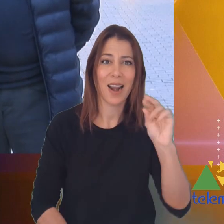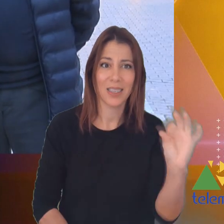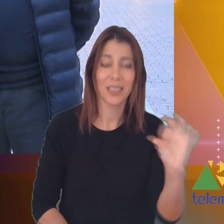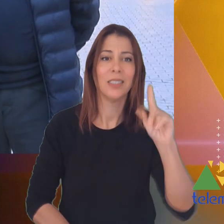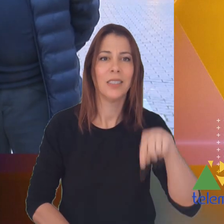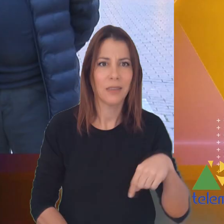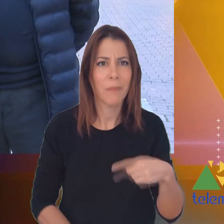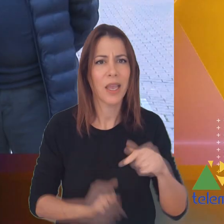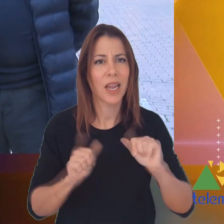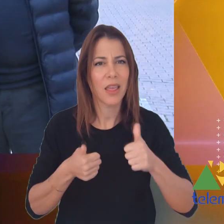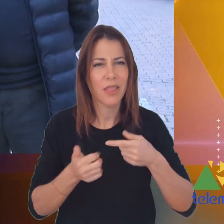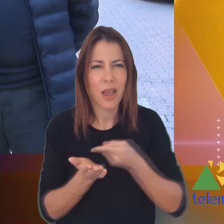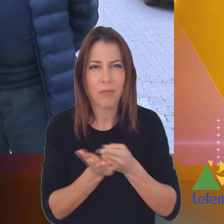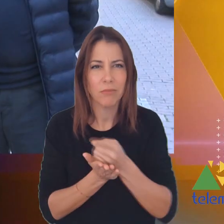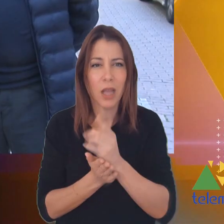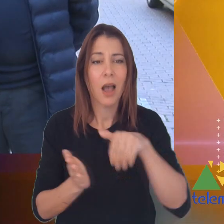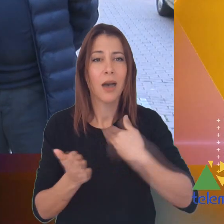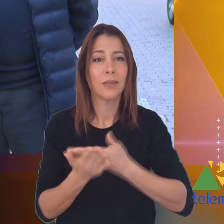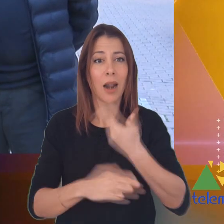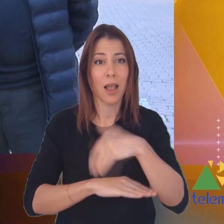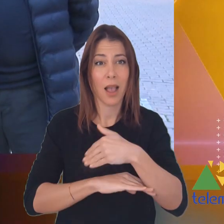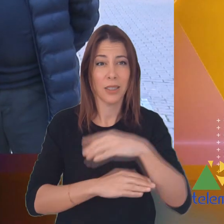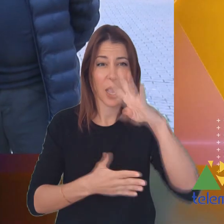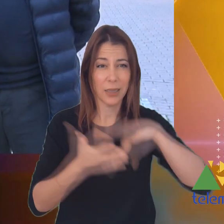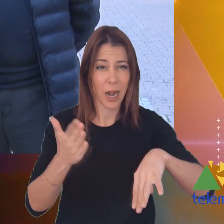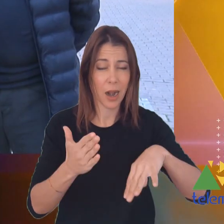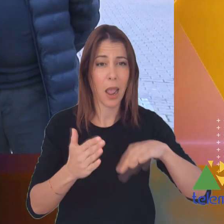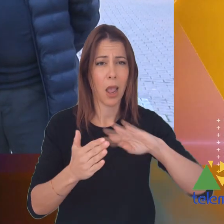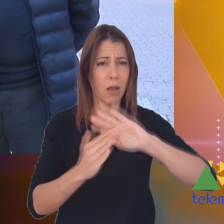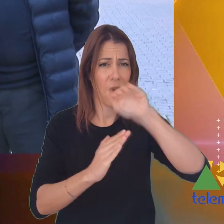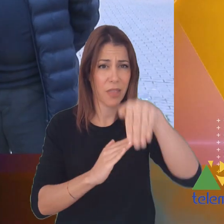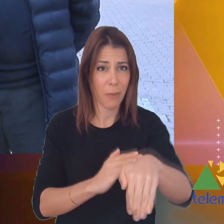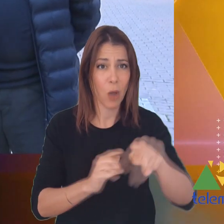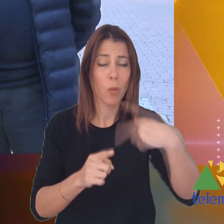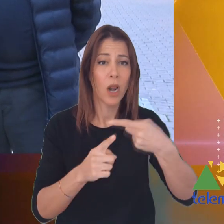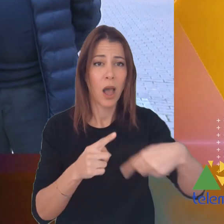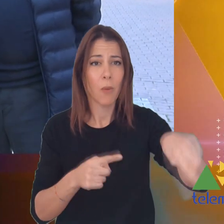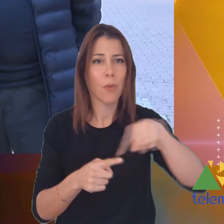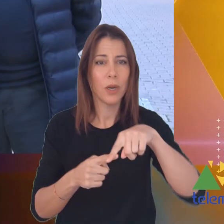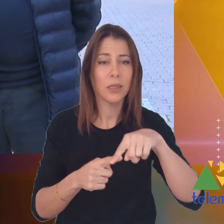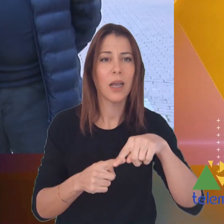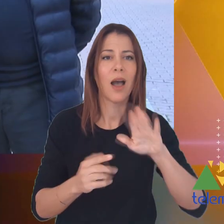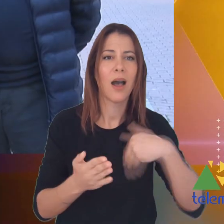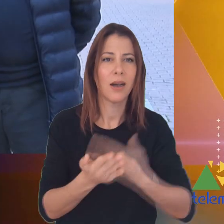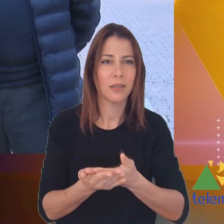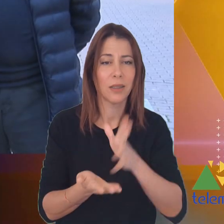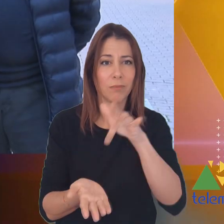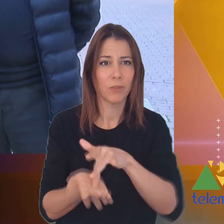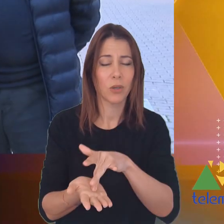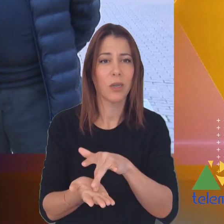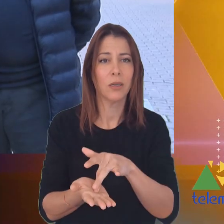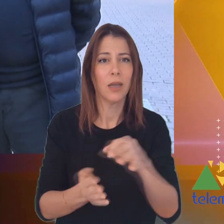iniciar nuestro recorrido por la calle Catalanes hacia abajo. Haremos la vuelta por Gaspar Esteva hasta llegar